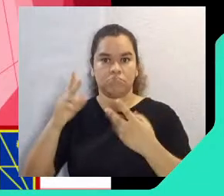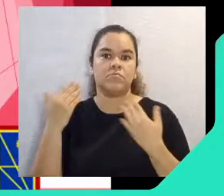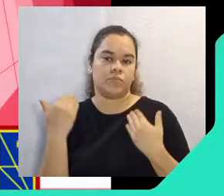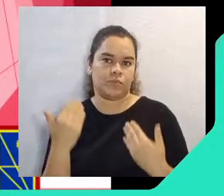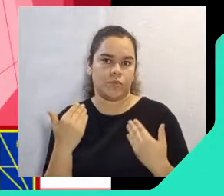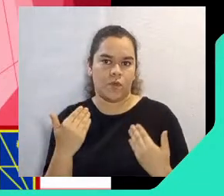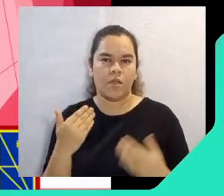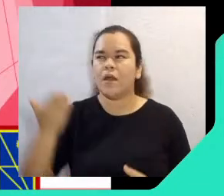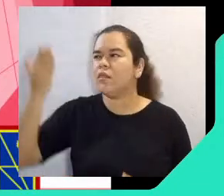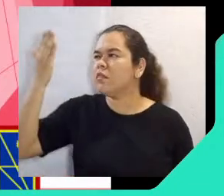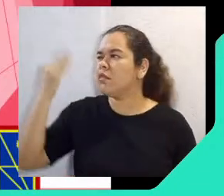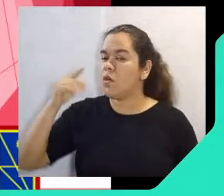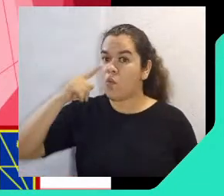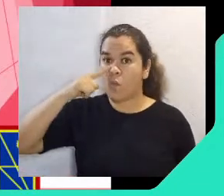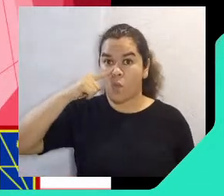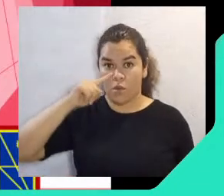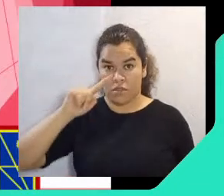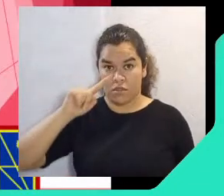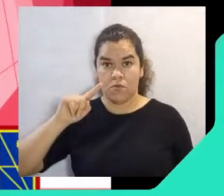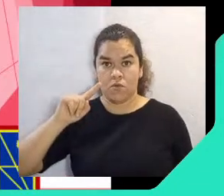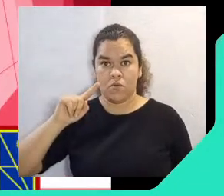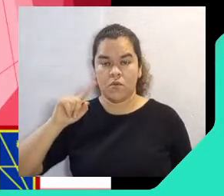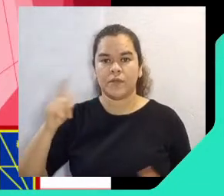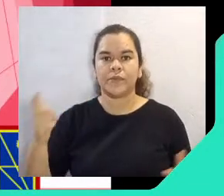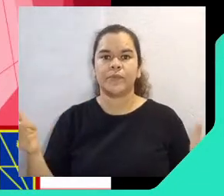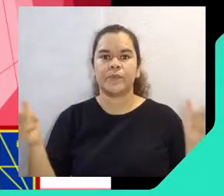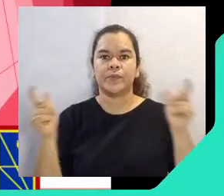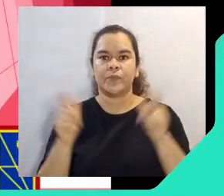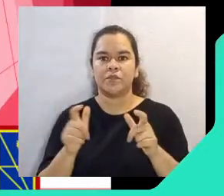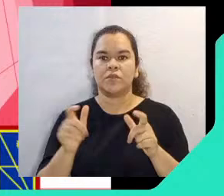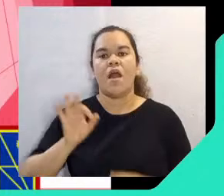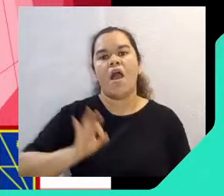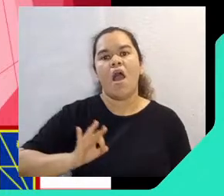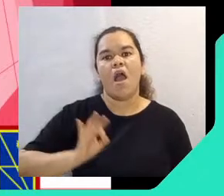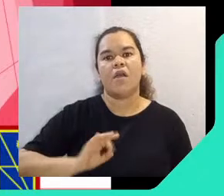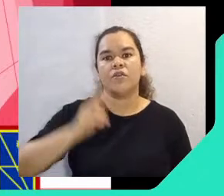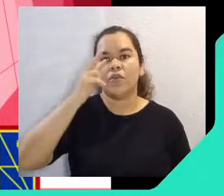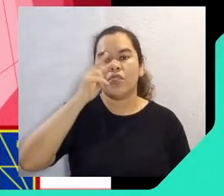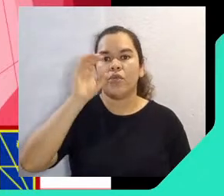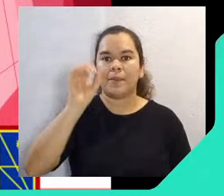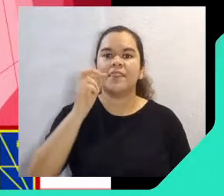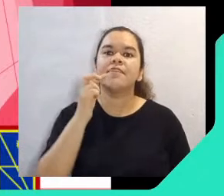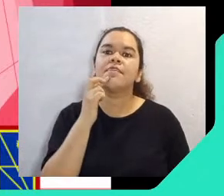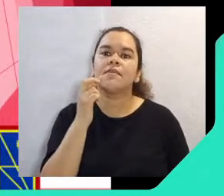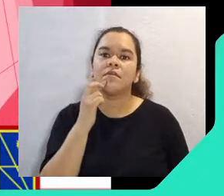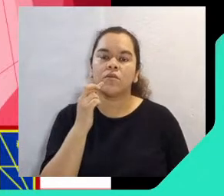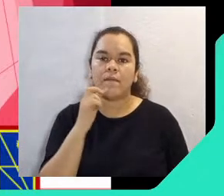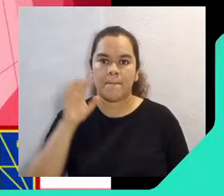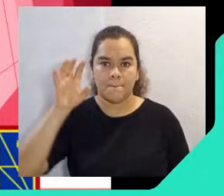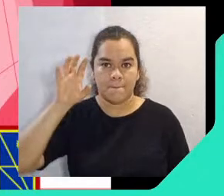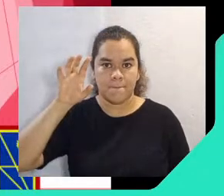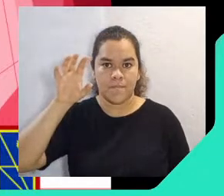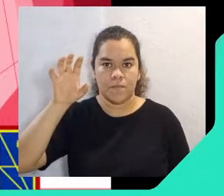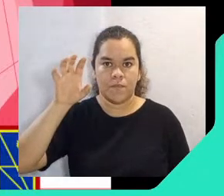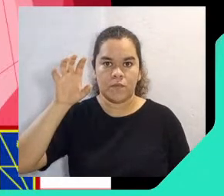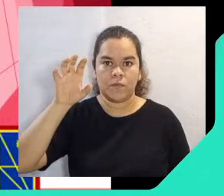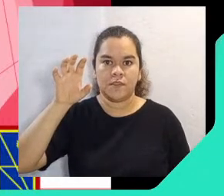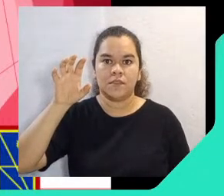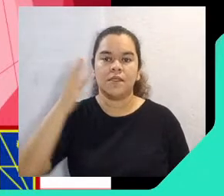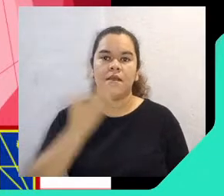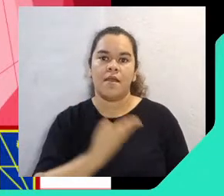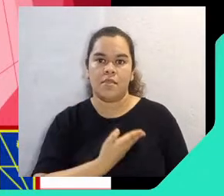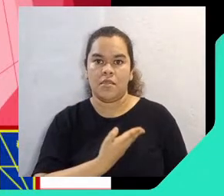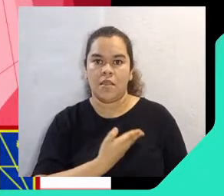último encuentro que se realizó en el año 2019 y se realizó en la provincia de Santa Fe,